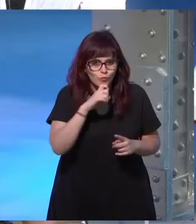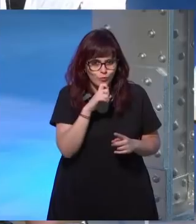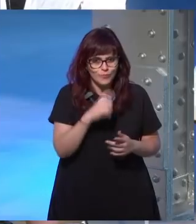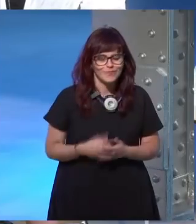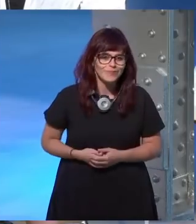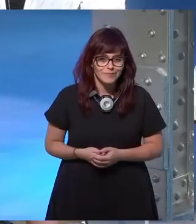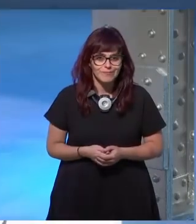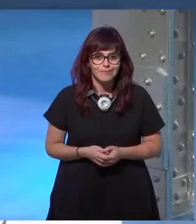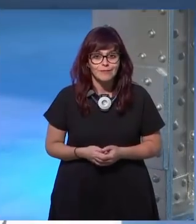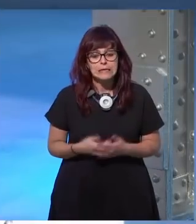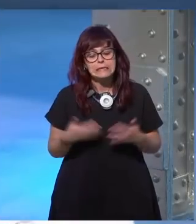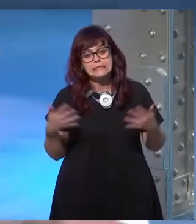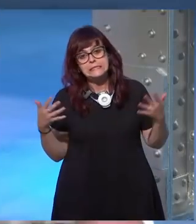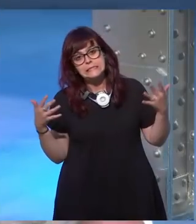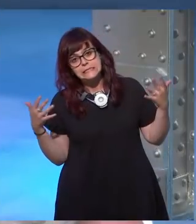yo